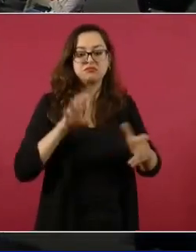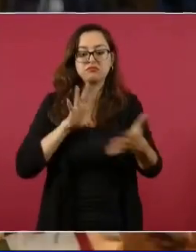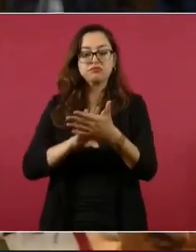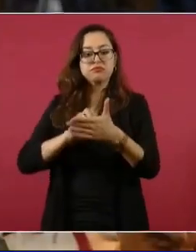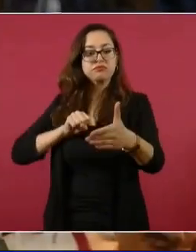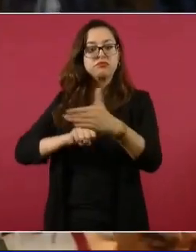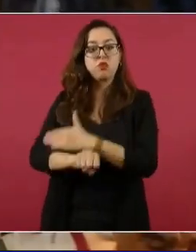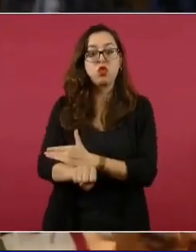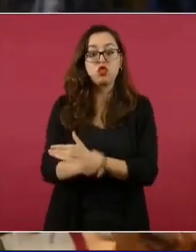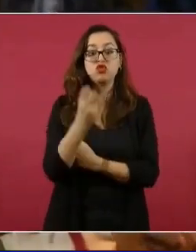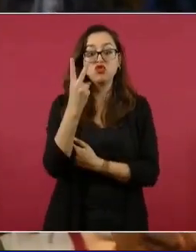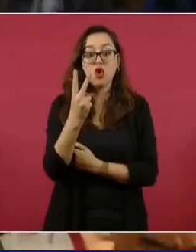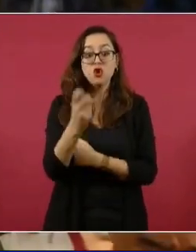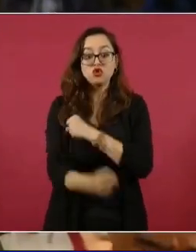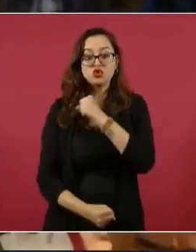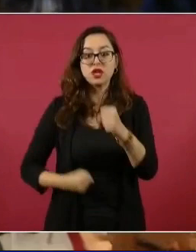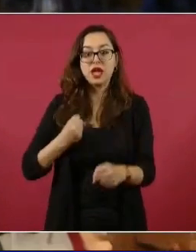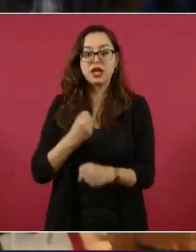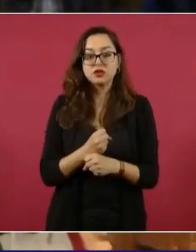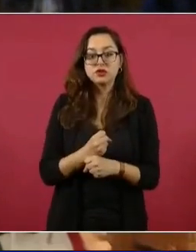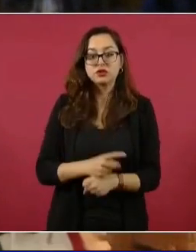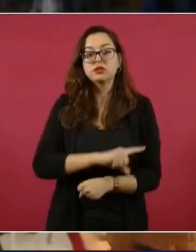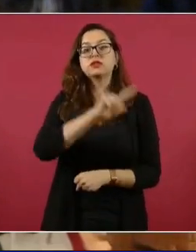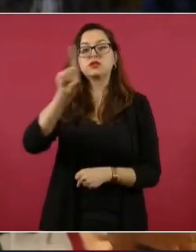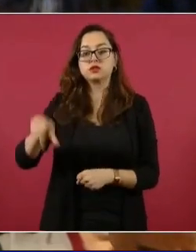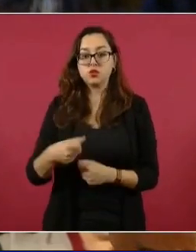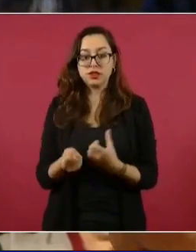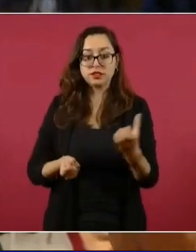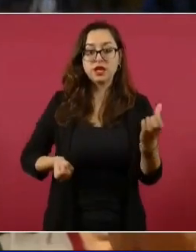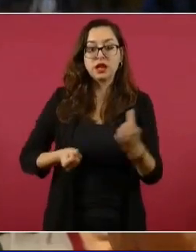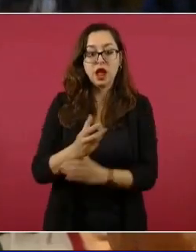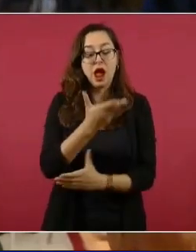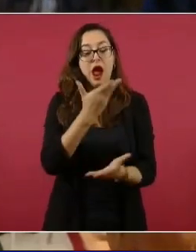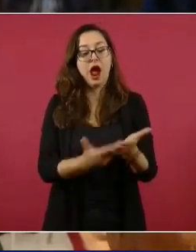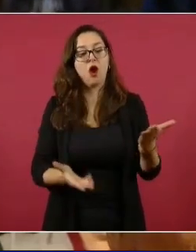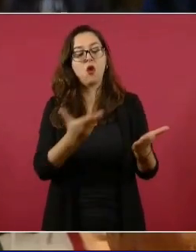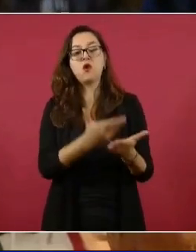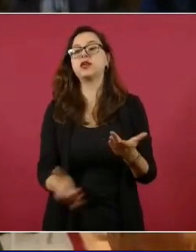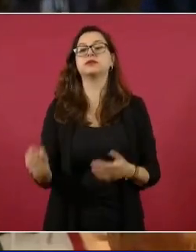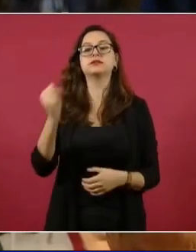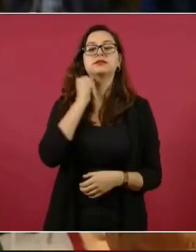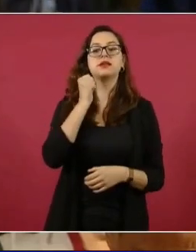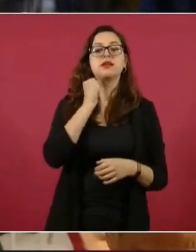necesarias y suficientes, salió de prisión y hoy es senadora de la República.